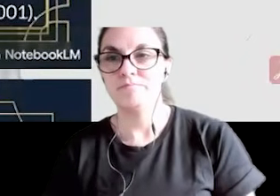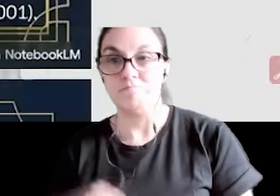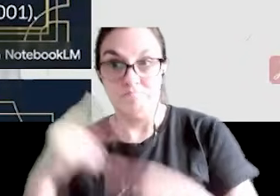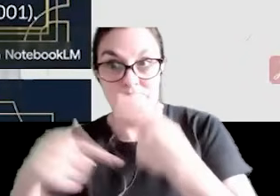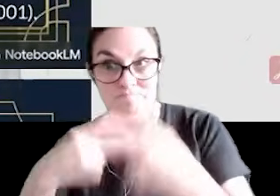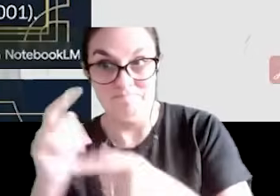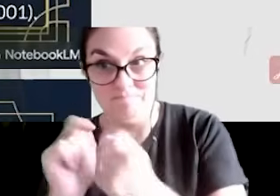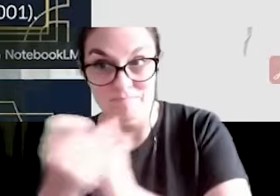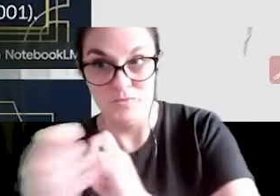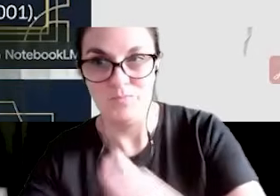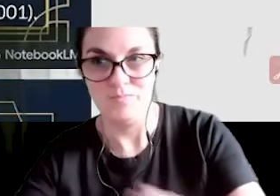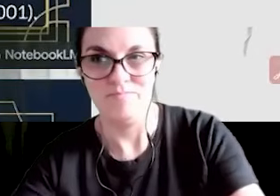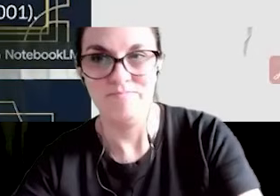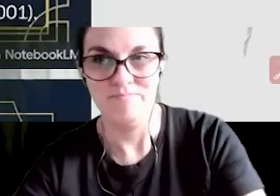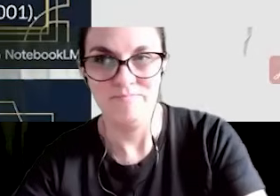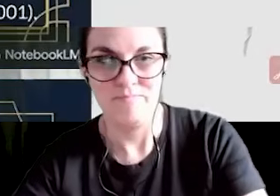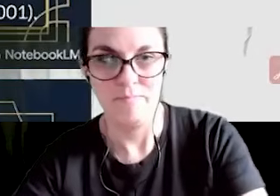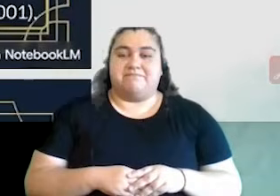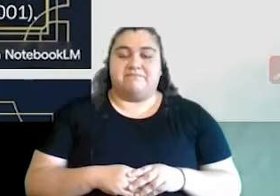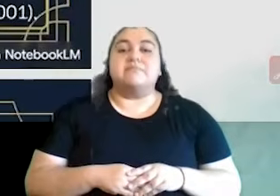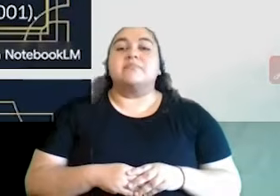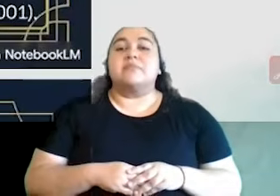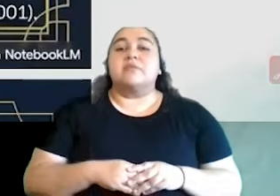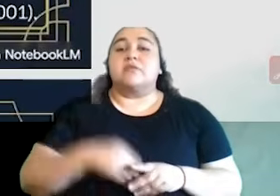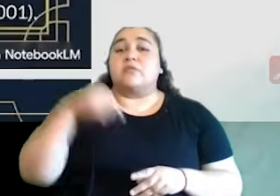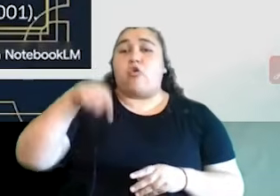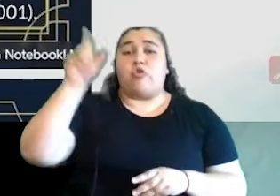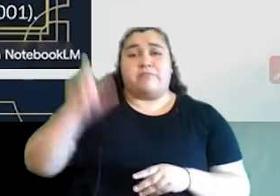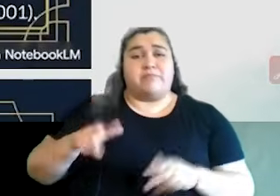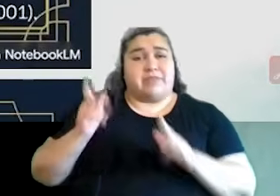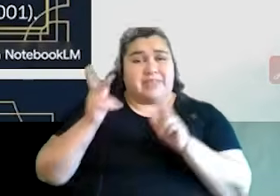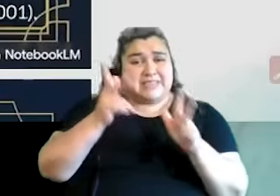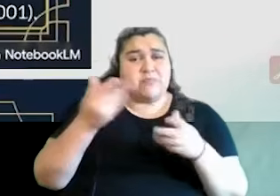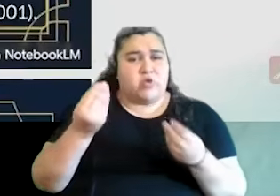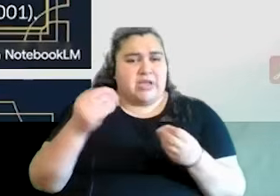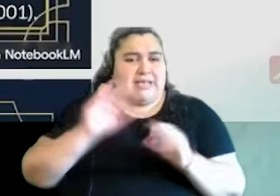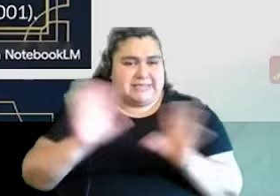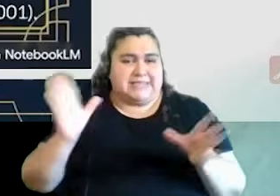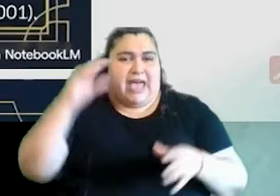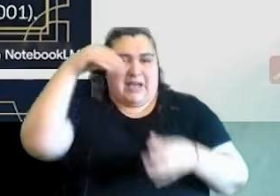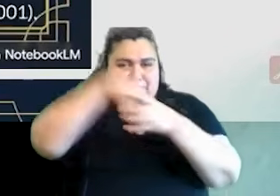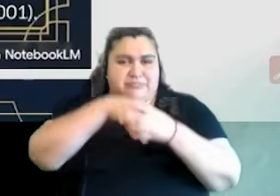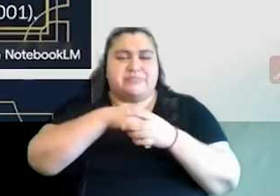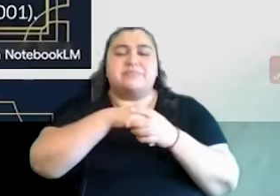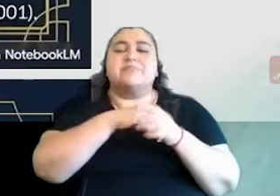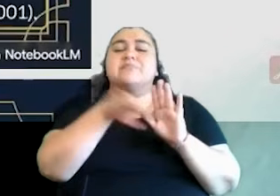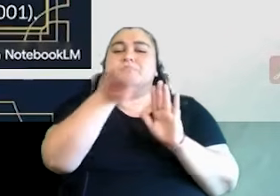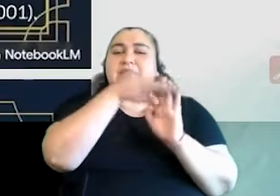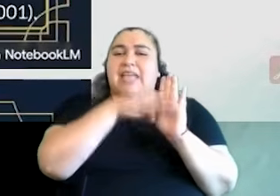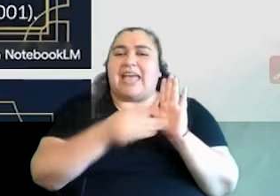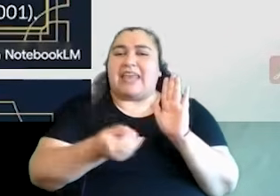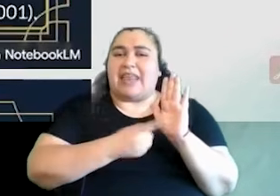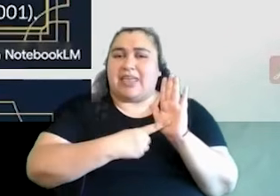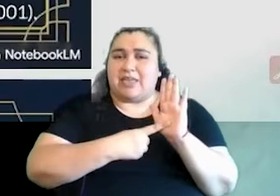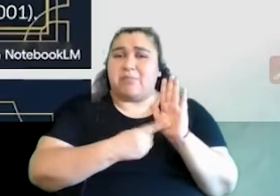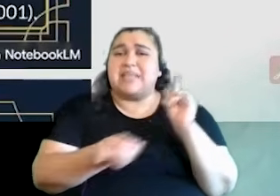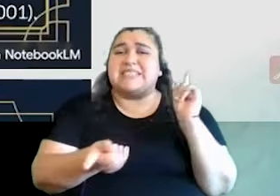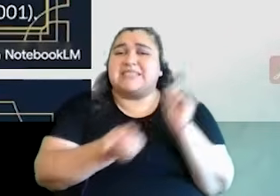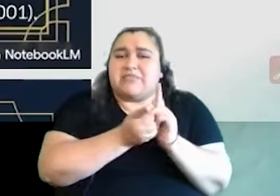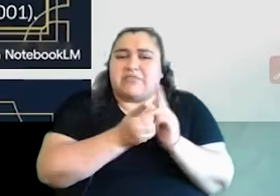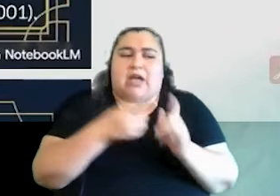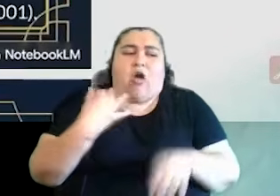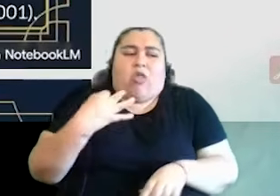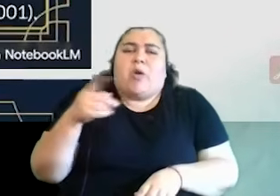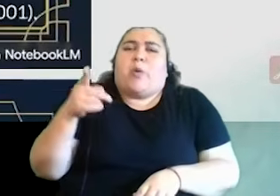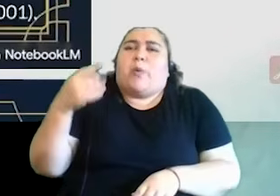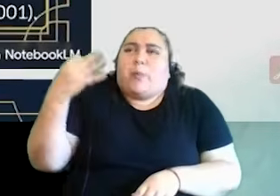Hoy dijimos que el contribuyente que está dentro del régimen simplificado no solo tiene que ser un buen contribuyente,